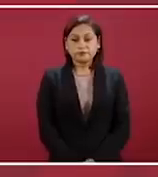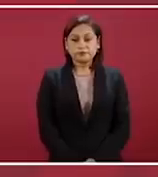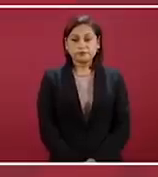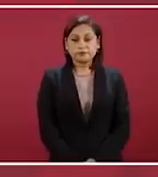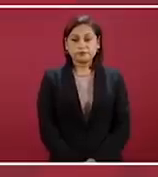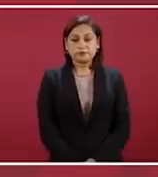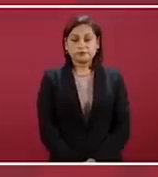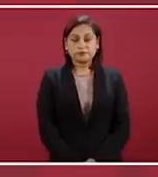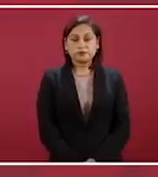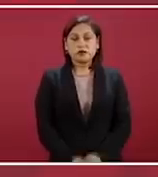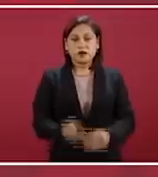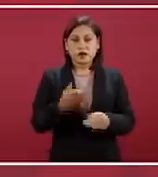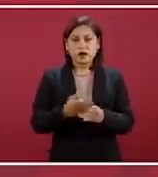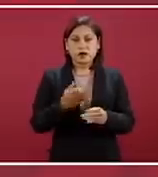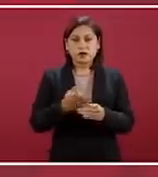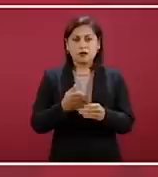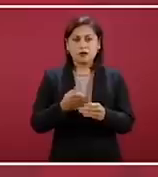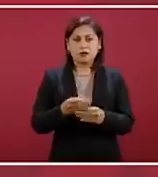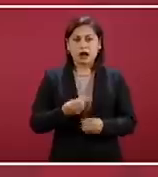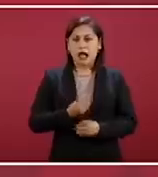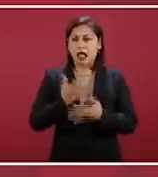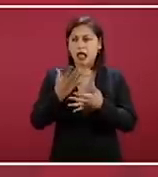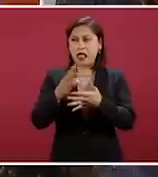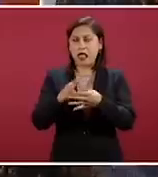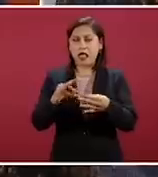actuemos con respeto entre todos.